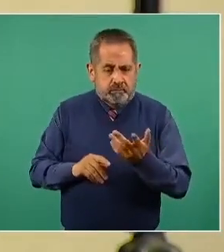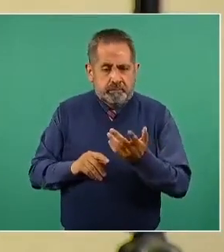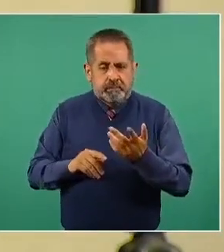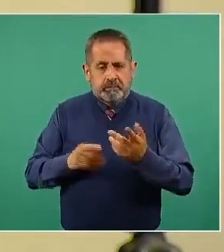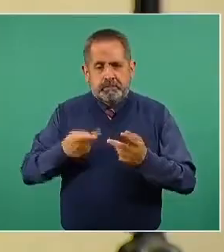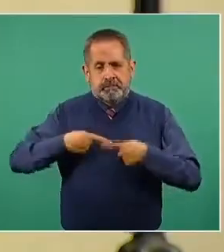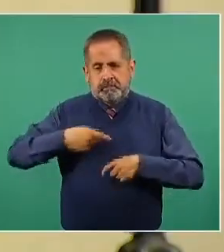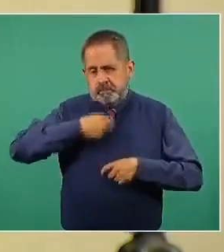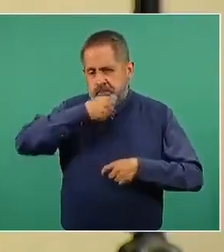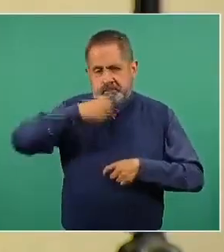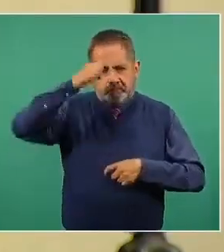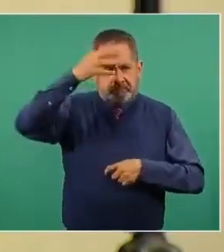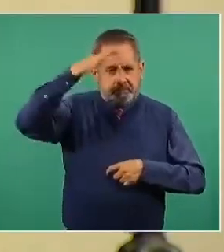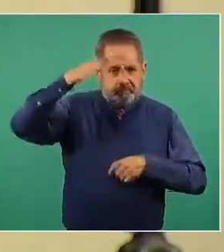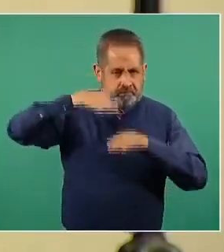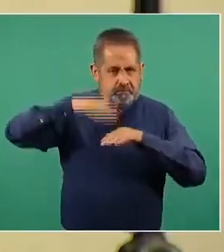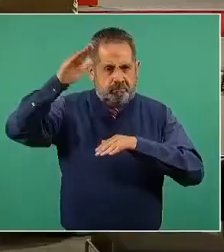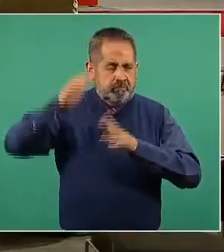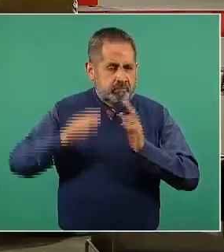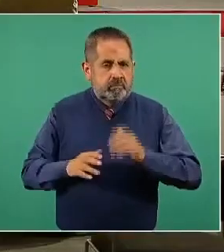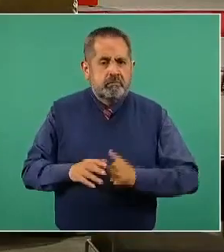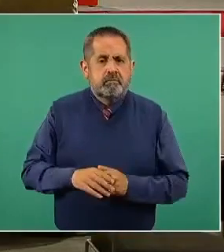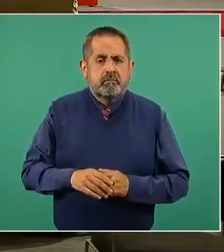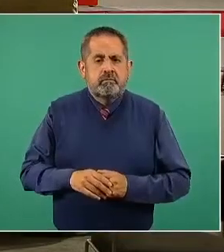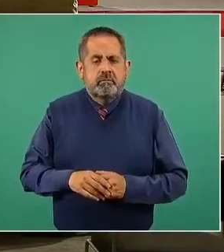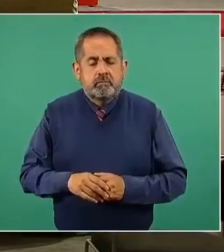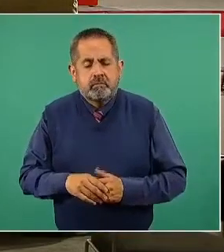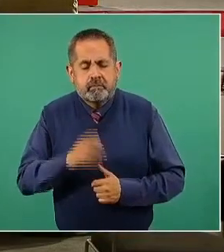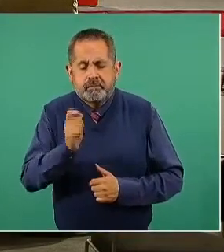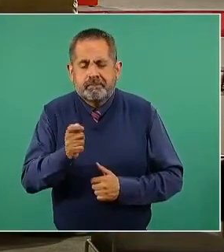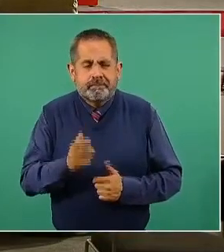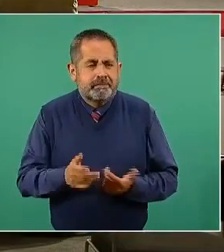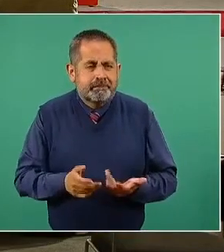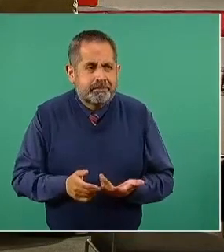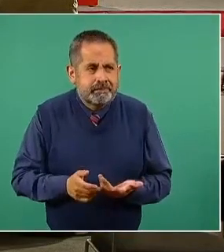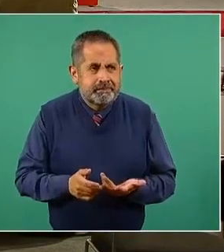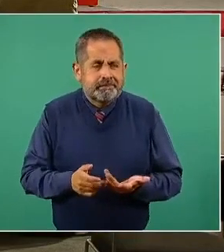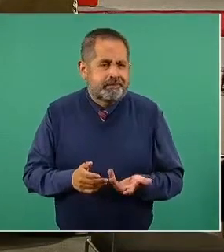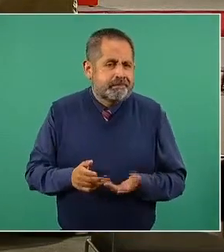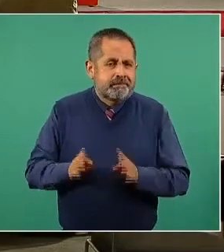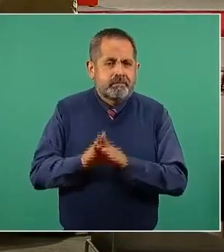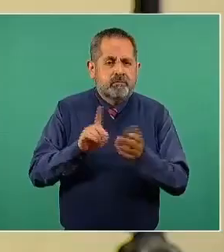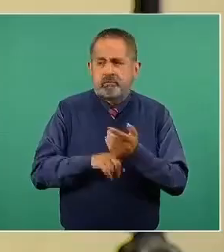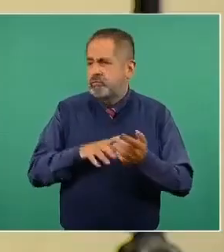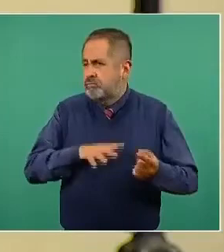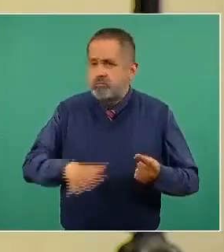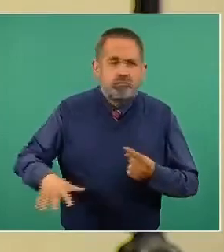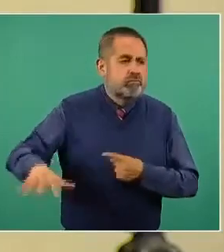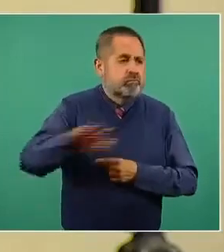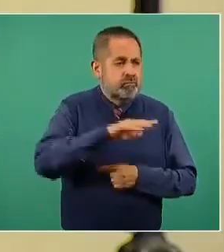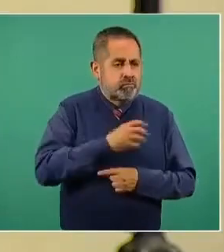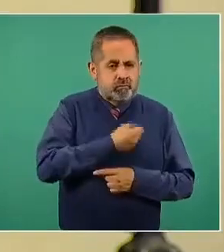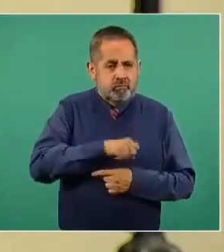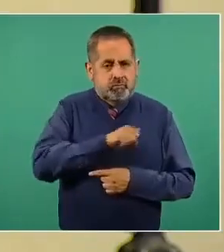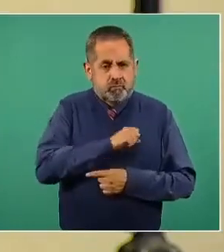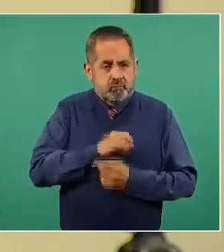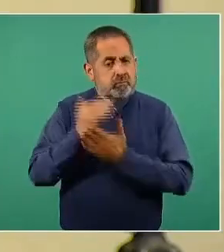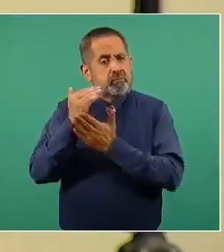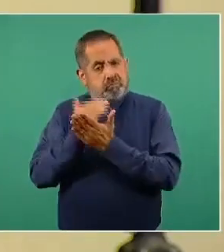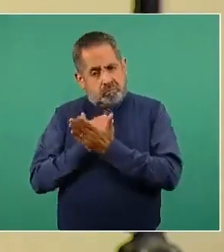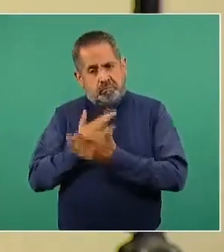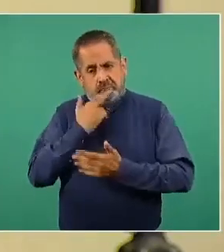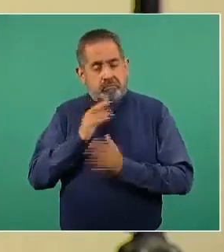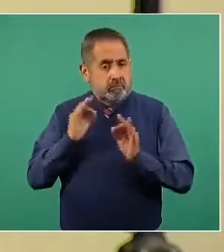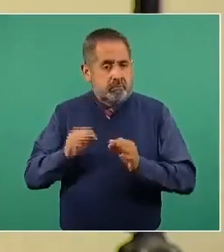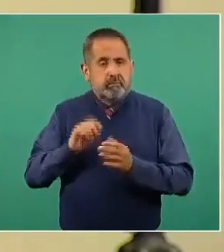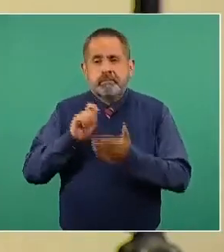mayor adulta o mayor de edad, esto, ¿qué impacto en la salud pública va a tener, considerando que de